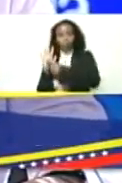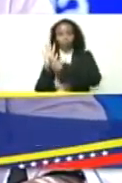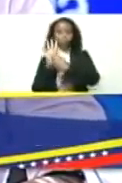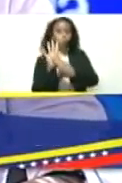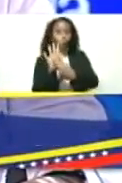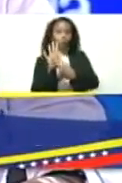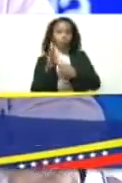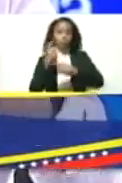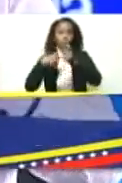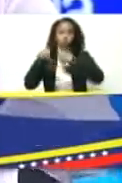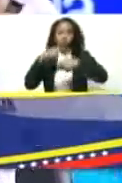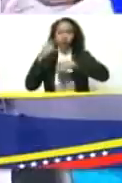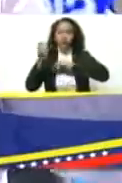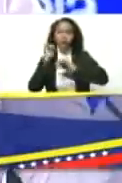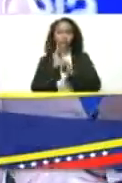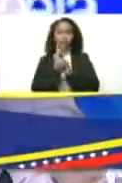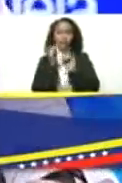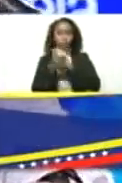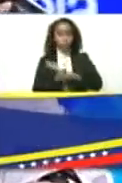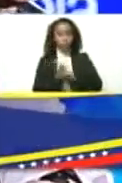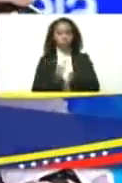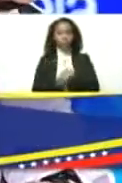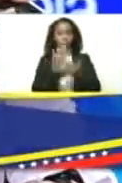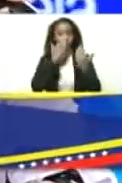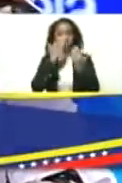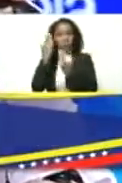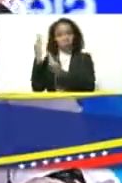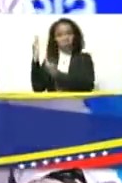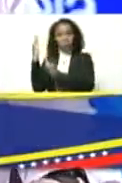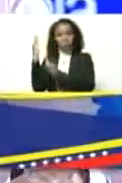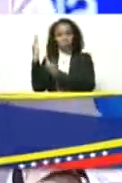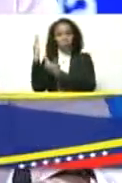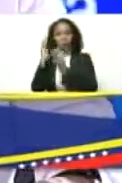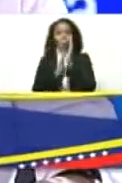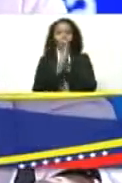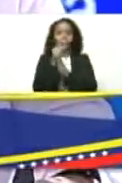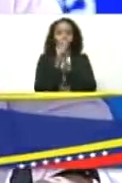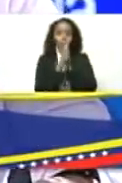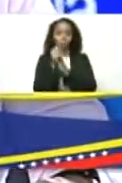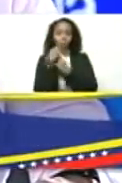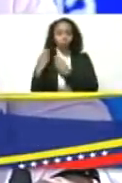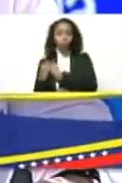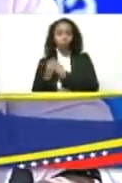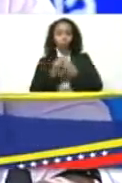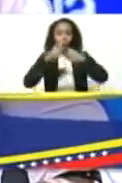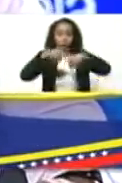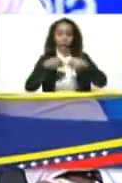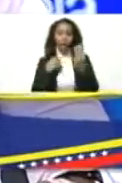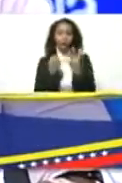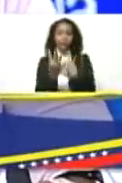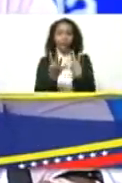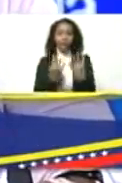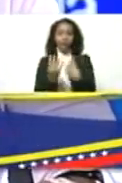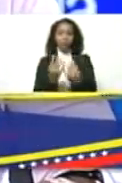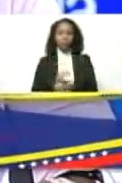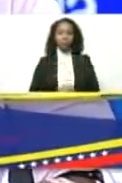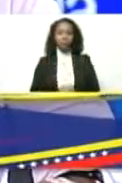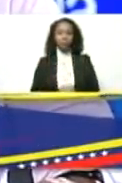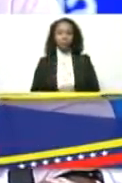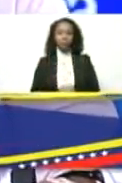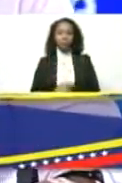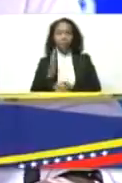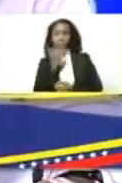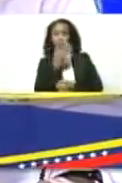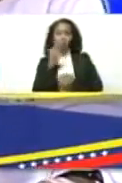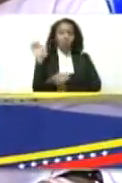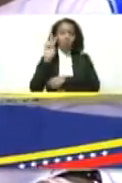comercio electrónico. Aquí tenemos, presidente, como ve alrededor, los emprendedores que nos acompañan en esta feria de Vitrina